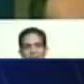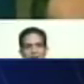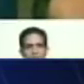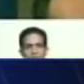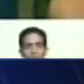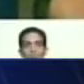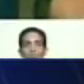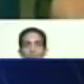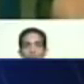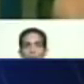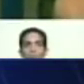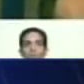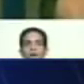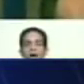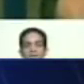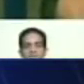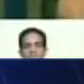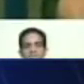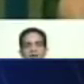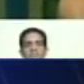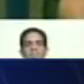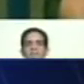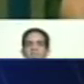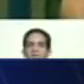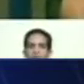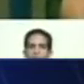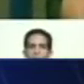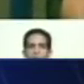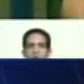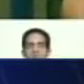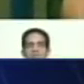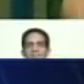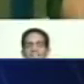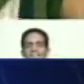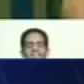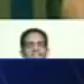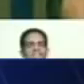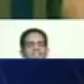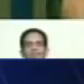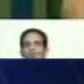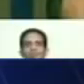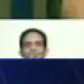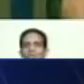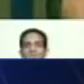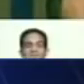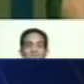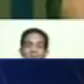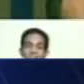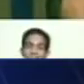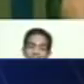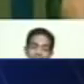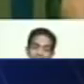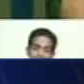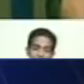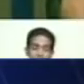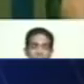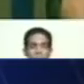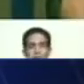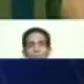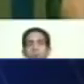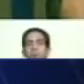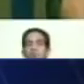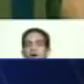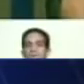actividades tecnológicas, logísticas, no hemos podido hacer al día de hoy unas pruebas